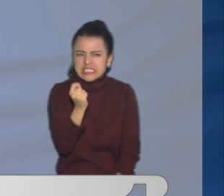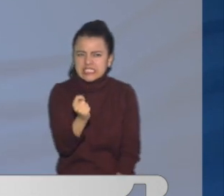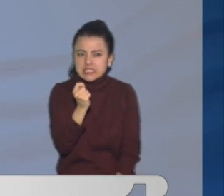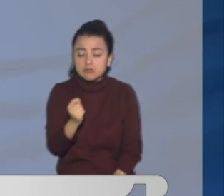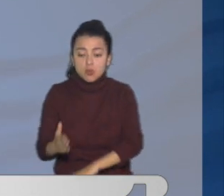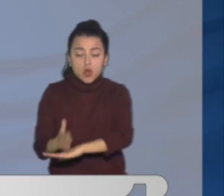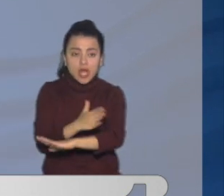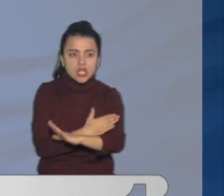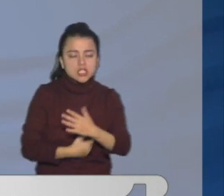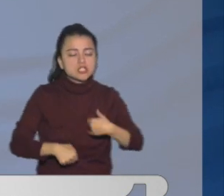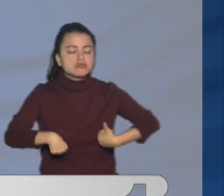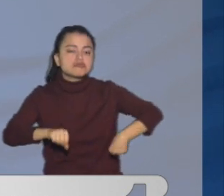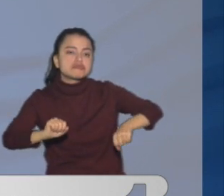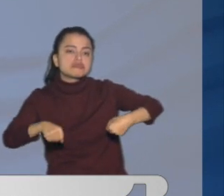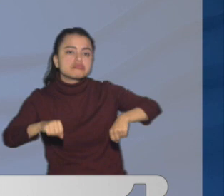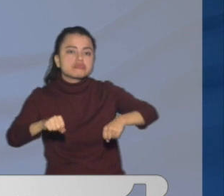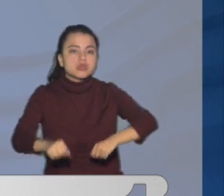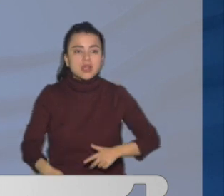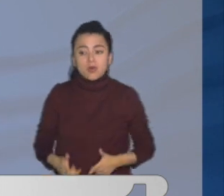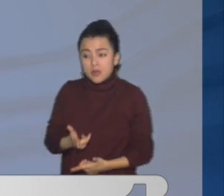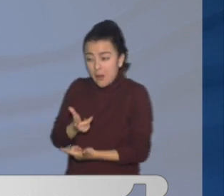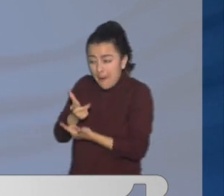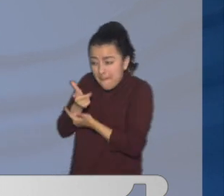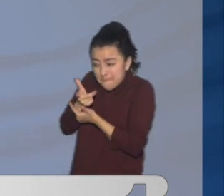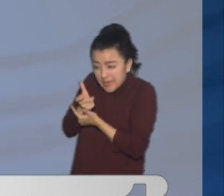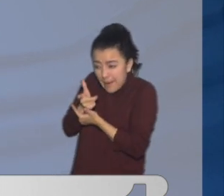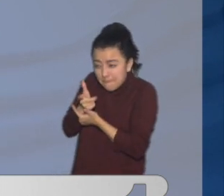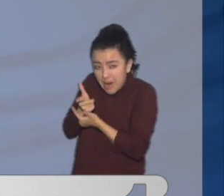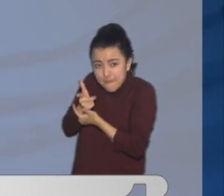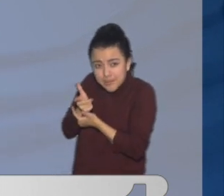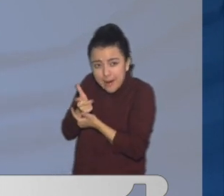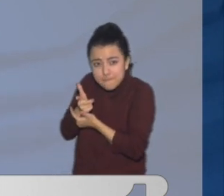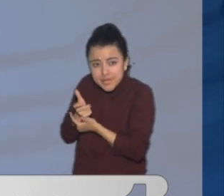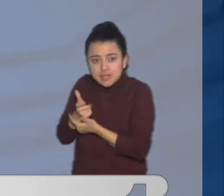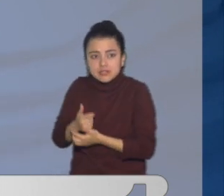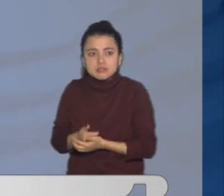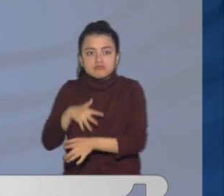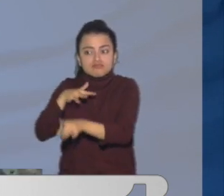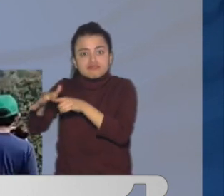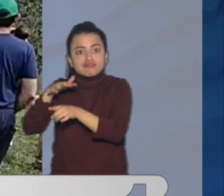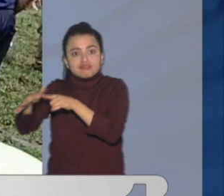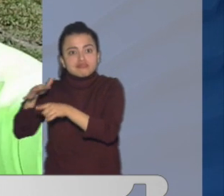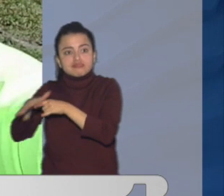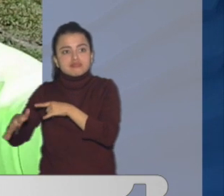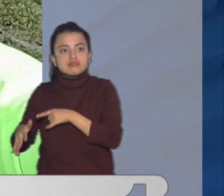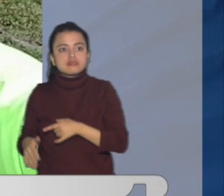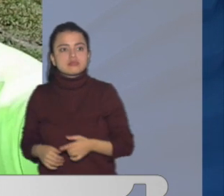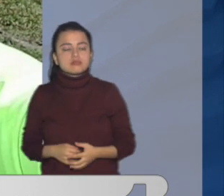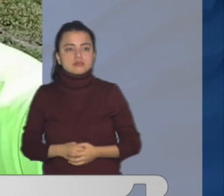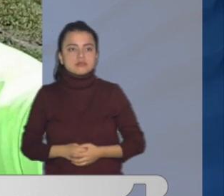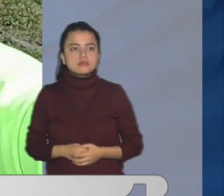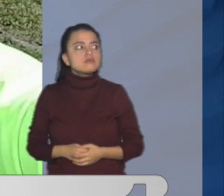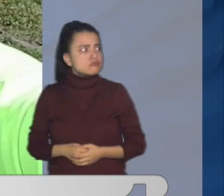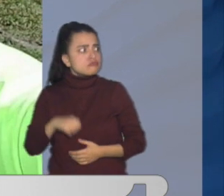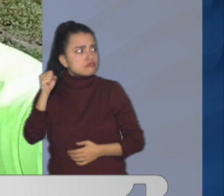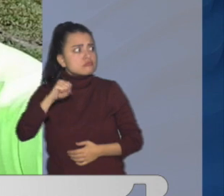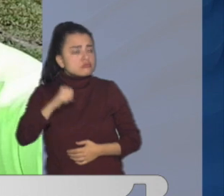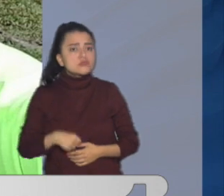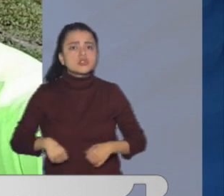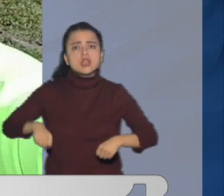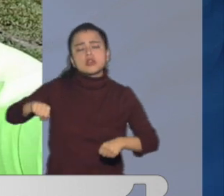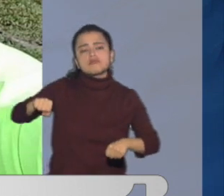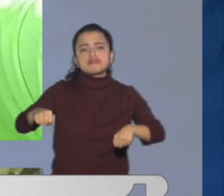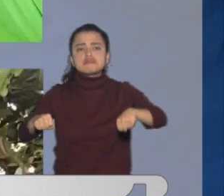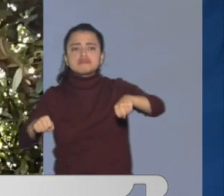ser atacado por sujetos armados, momentos en que se desplazaba por la zona rural del municipio a bordo de su motocicleta. Sí, él iba movilizándose por la